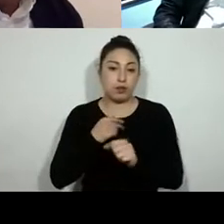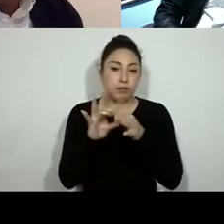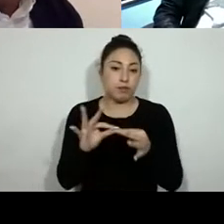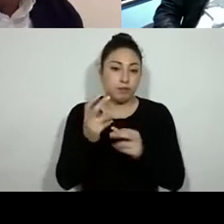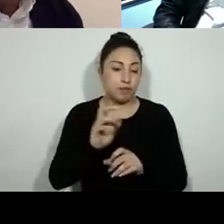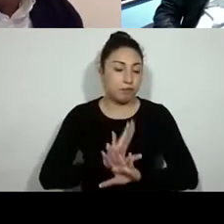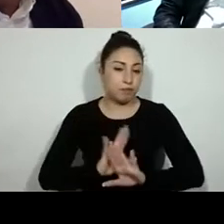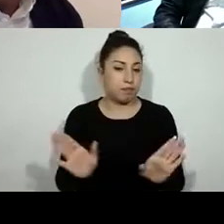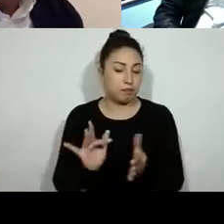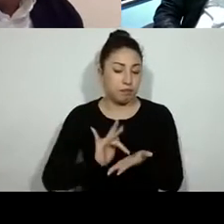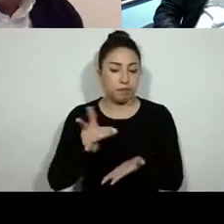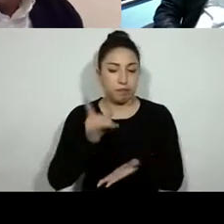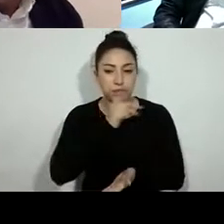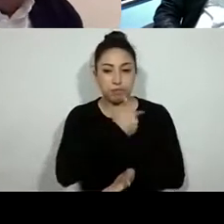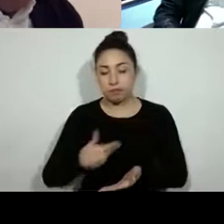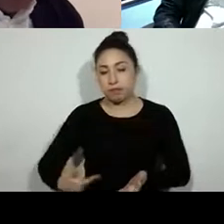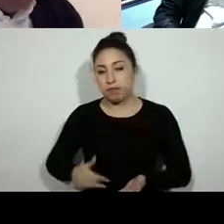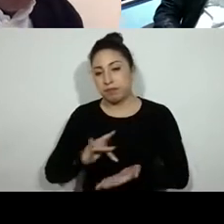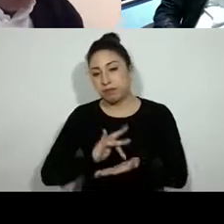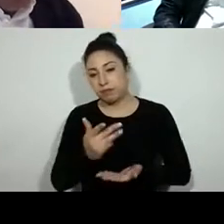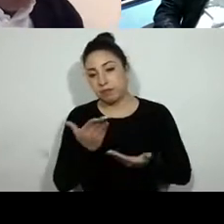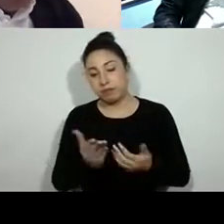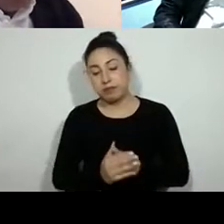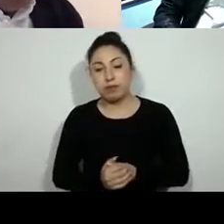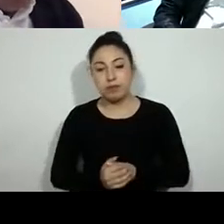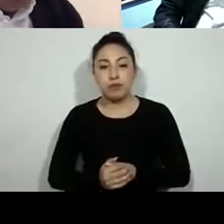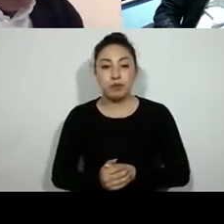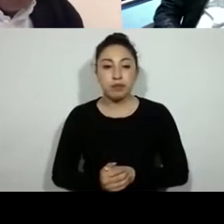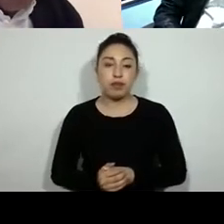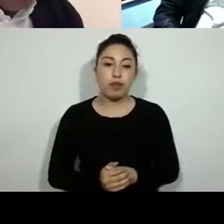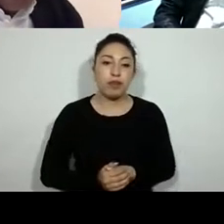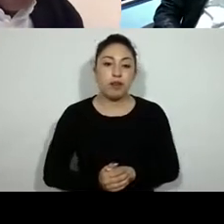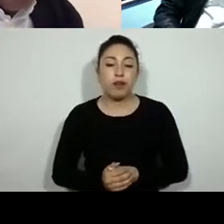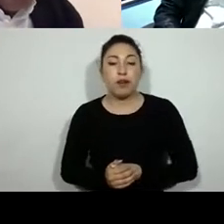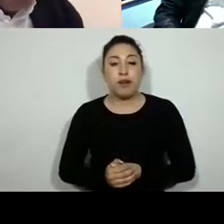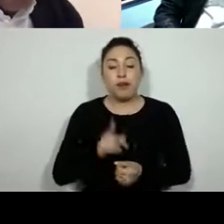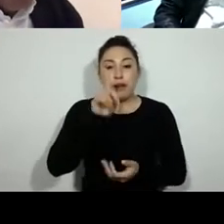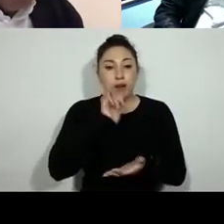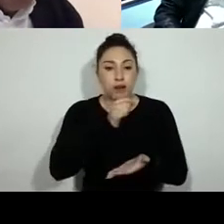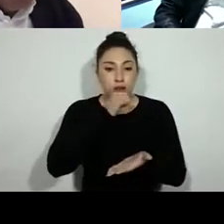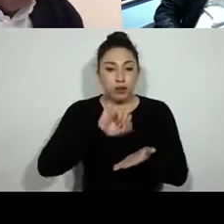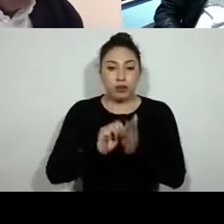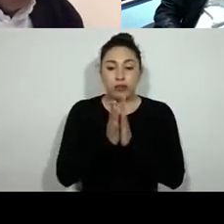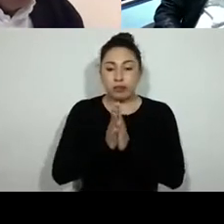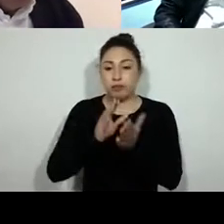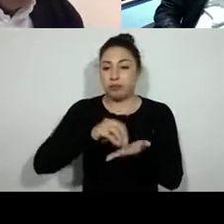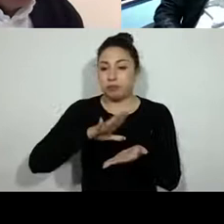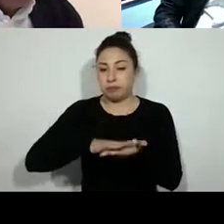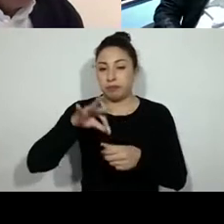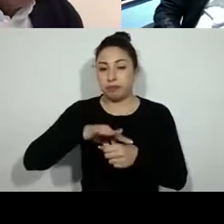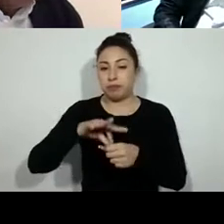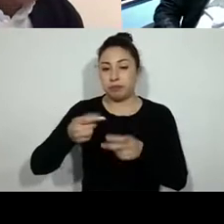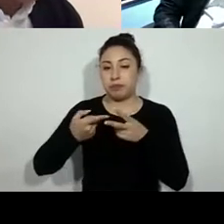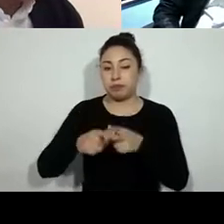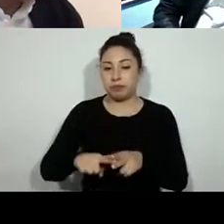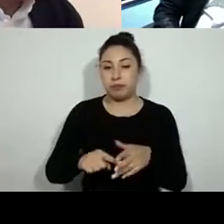diputada presidenta. Gracias. Gracias. Solicito a la diputada secretaria proceda a realizar la votación nominal en lo